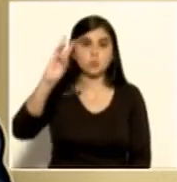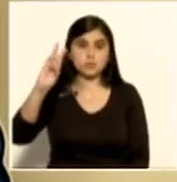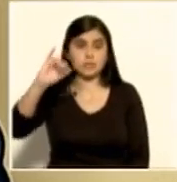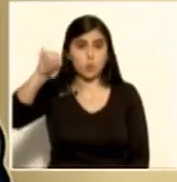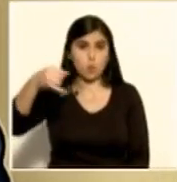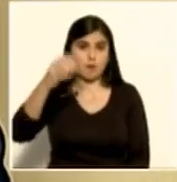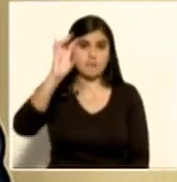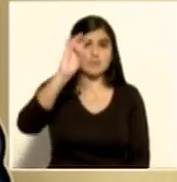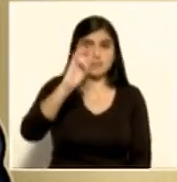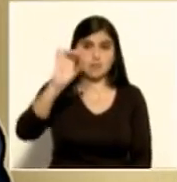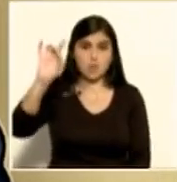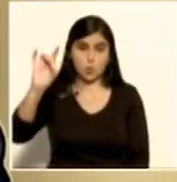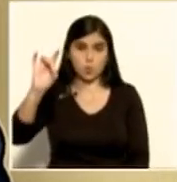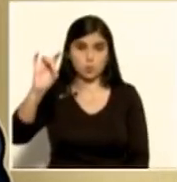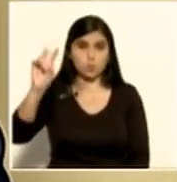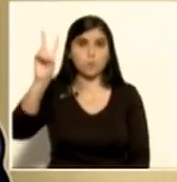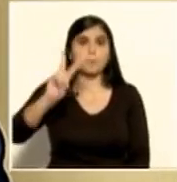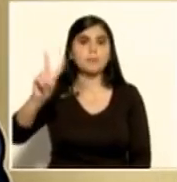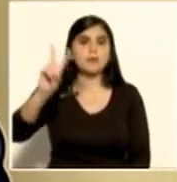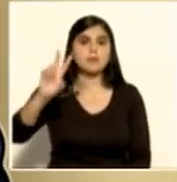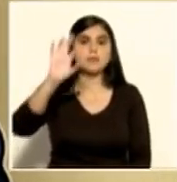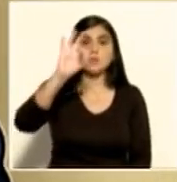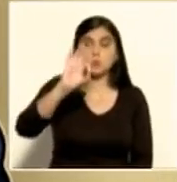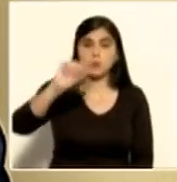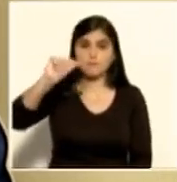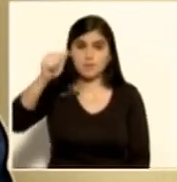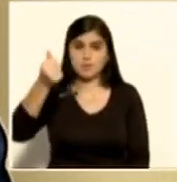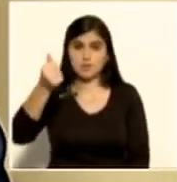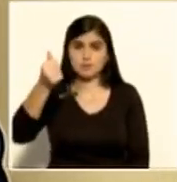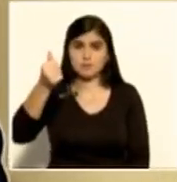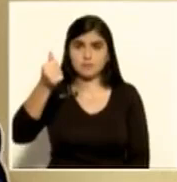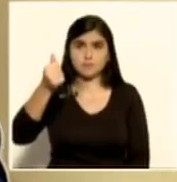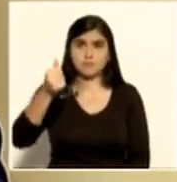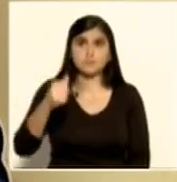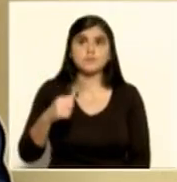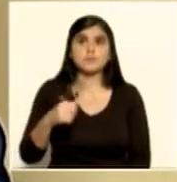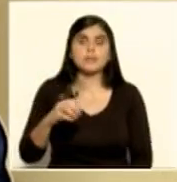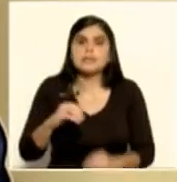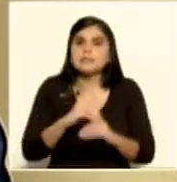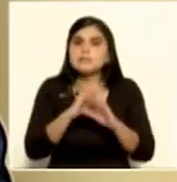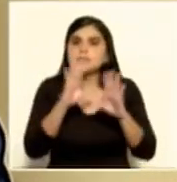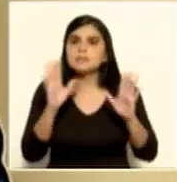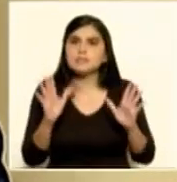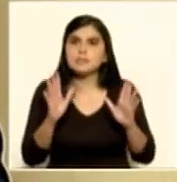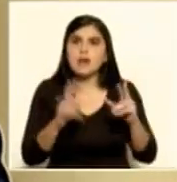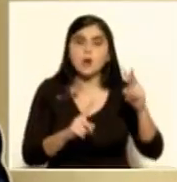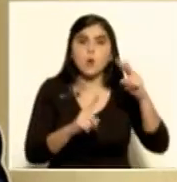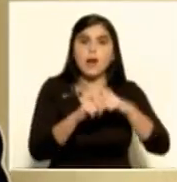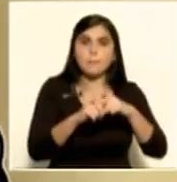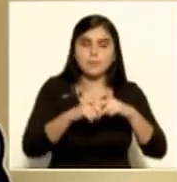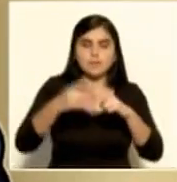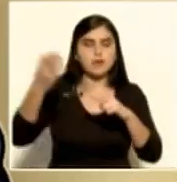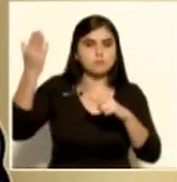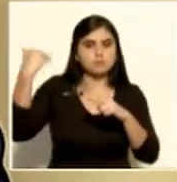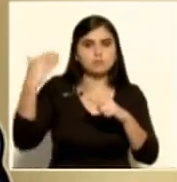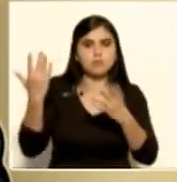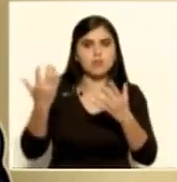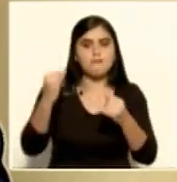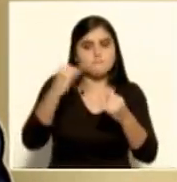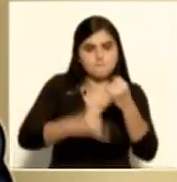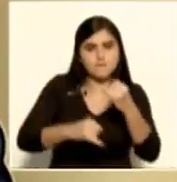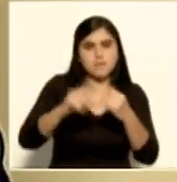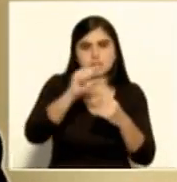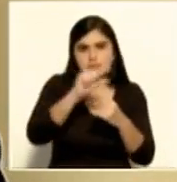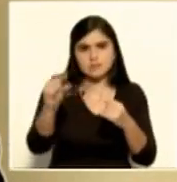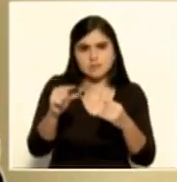8. Viernes, 9 y 10. Y, por supuesto, aplicamos las anteriores, que son las de fines de semana,